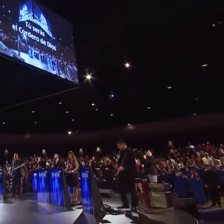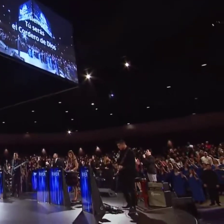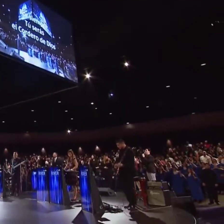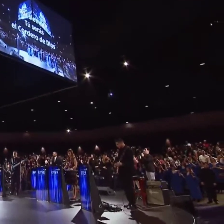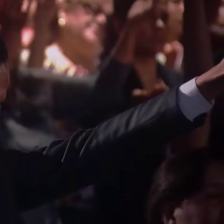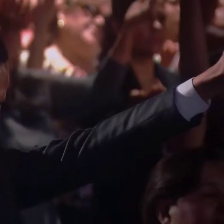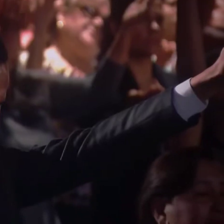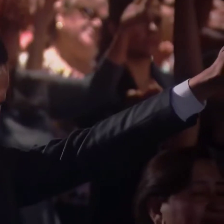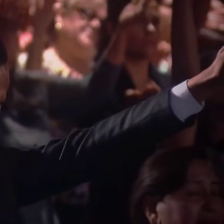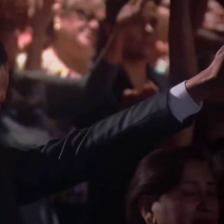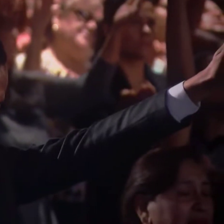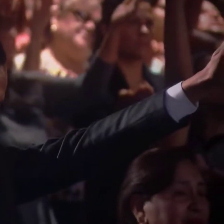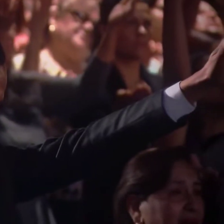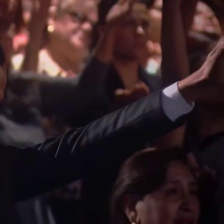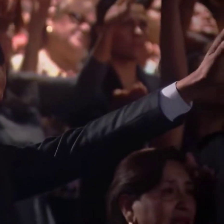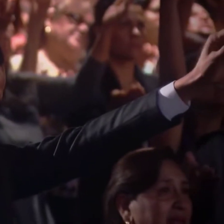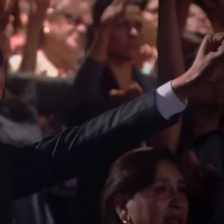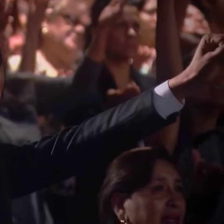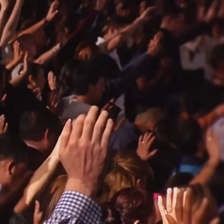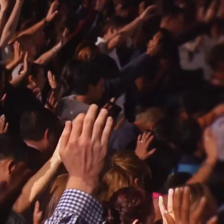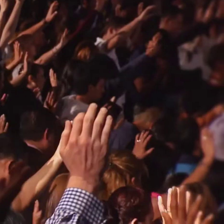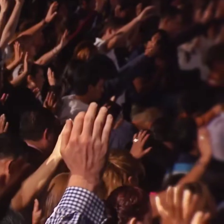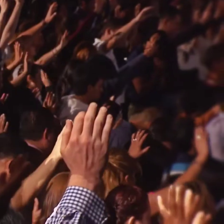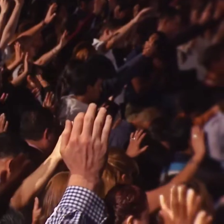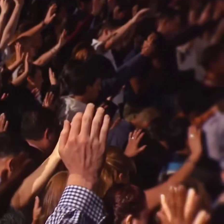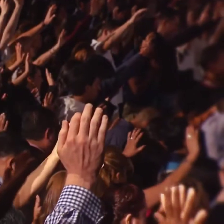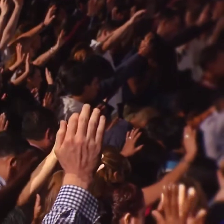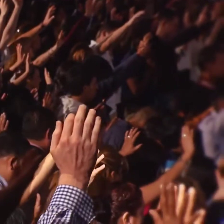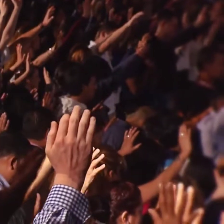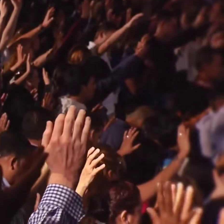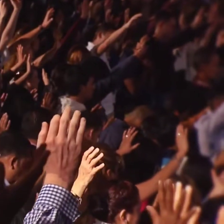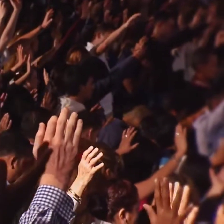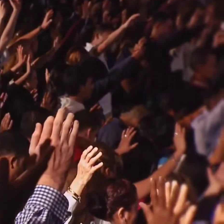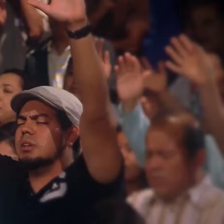El rey ha venido a